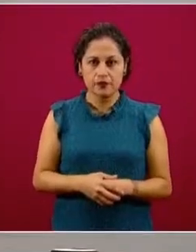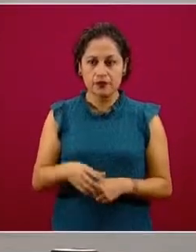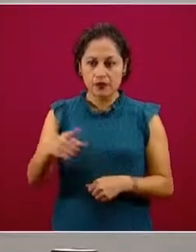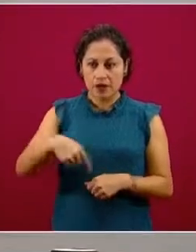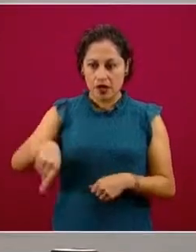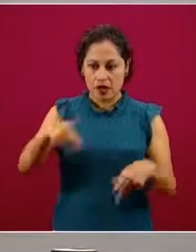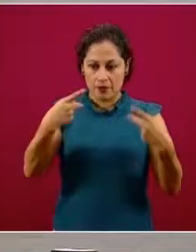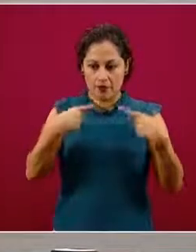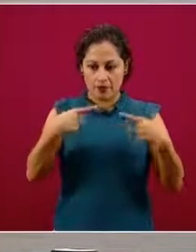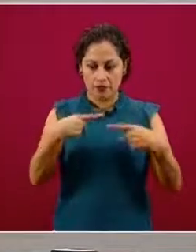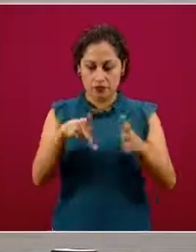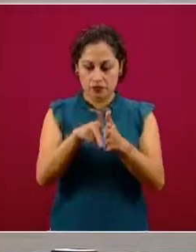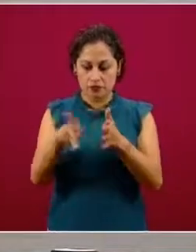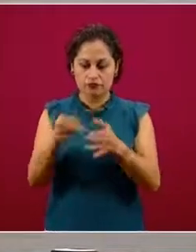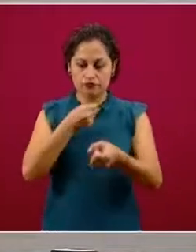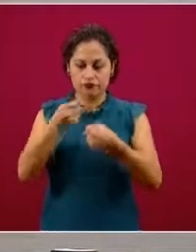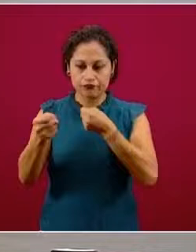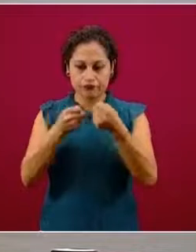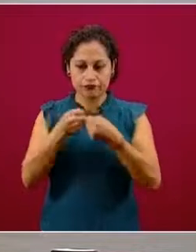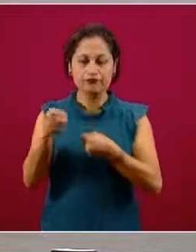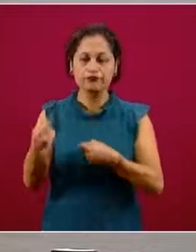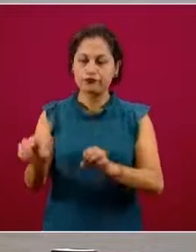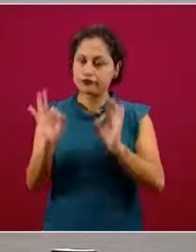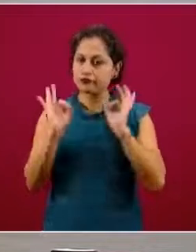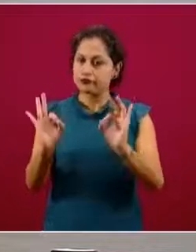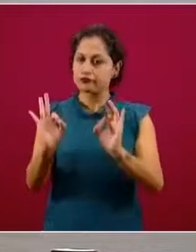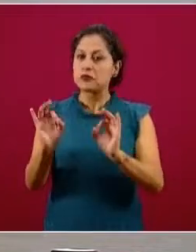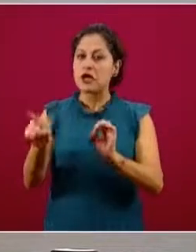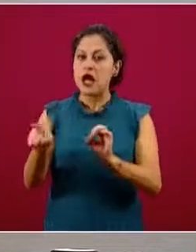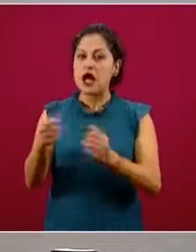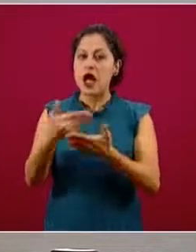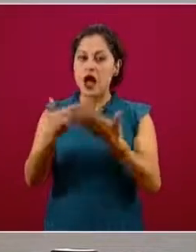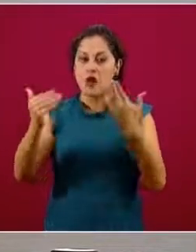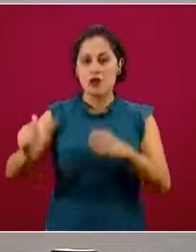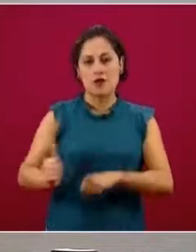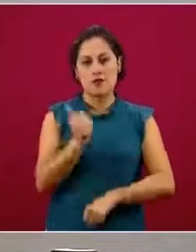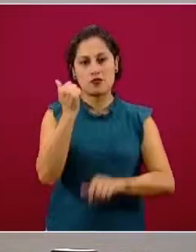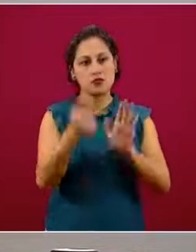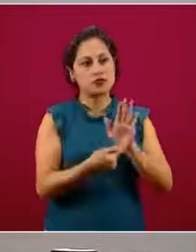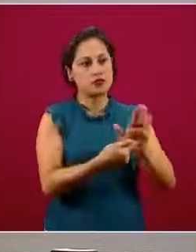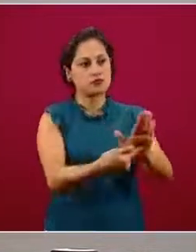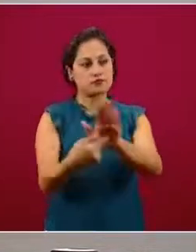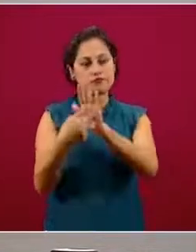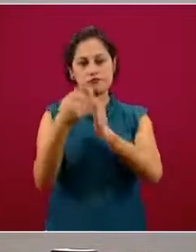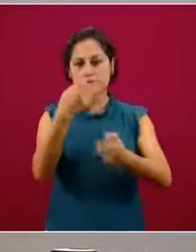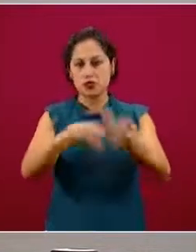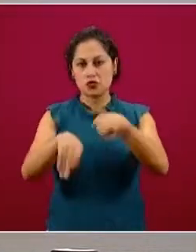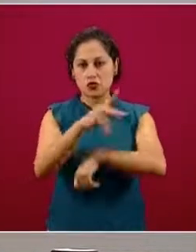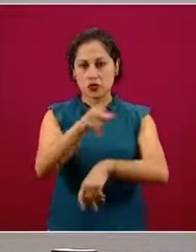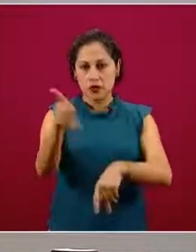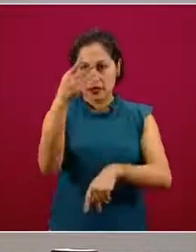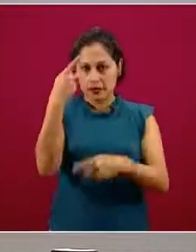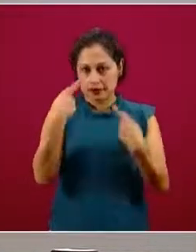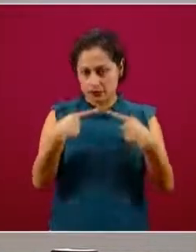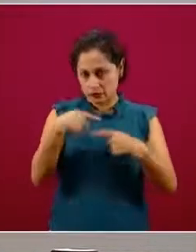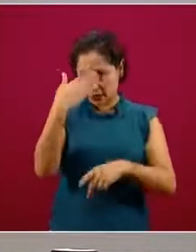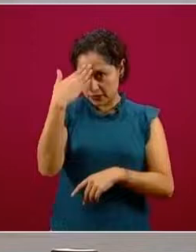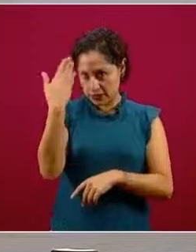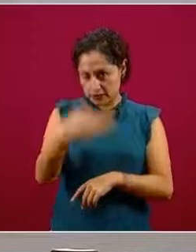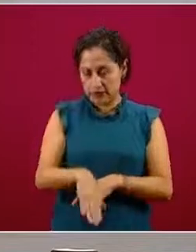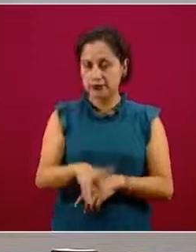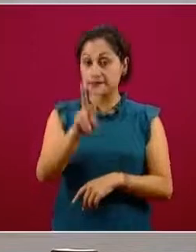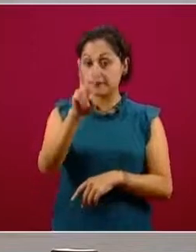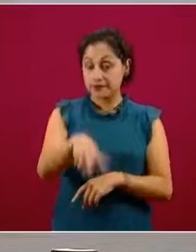y comunicadores para también que la sociedad lo retome. Nos sigue pareciendo muy importante que